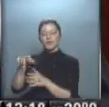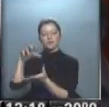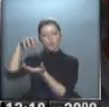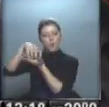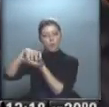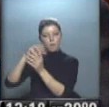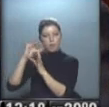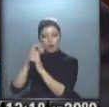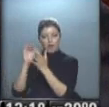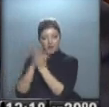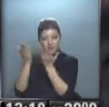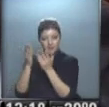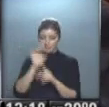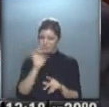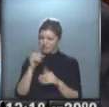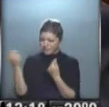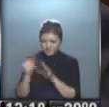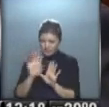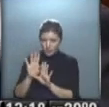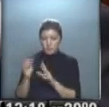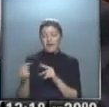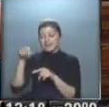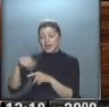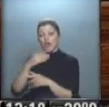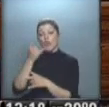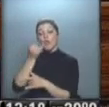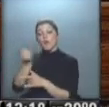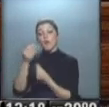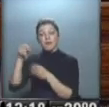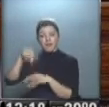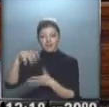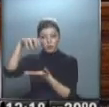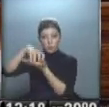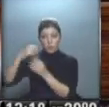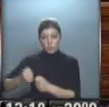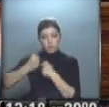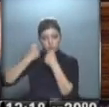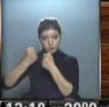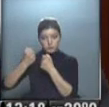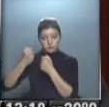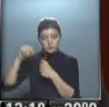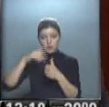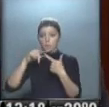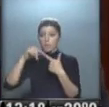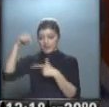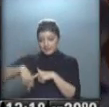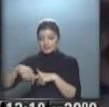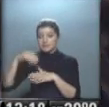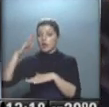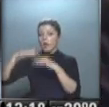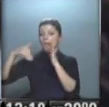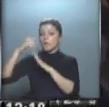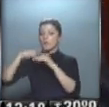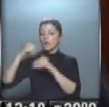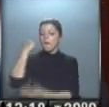habla del Grupo Clarín por dos motivos. Primero, porque es el más grande, porque concentró su poder económico, porque construyó ese poder económico también,